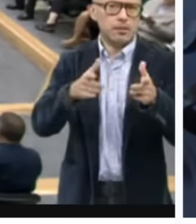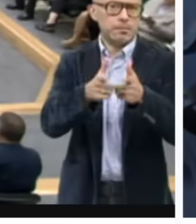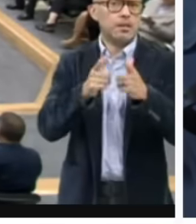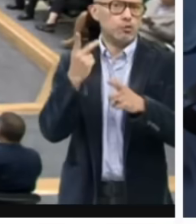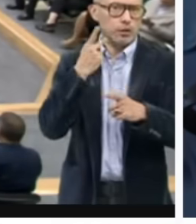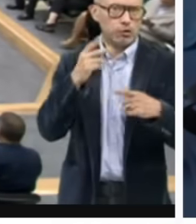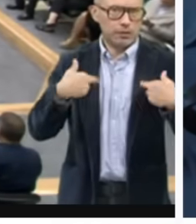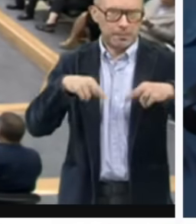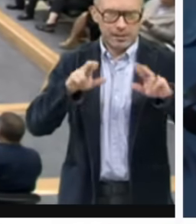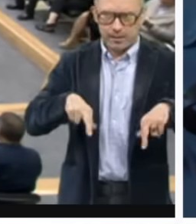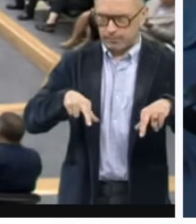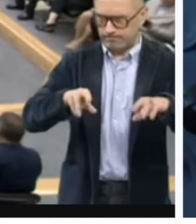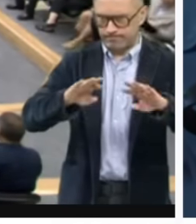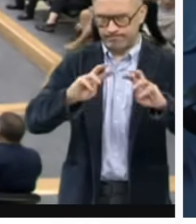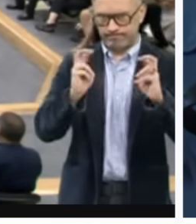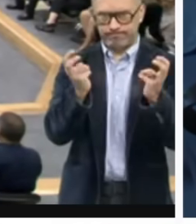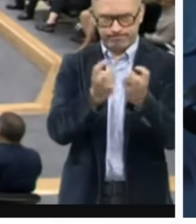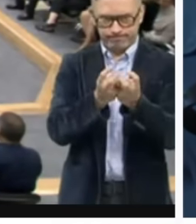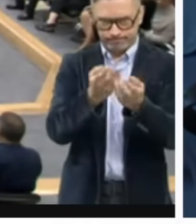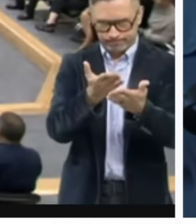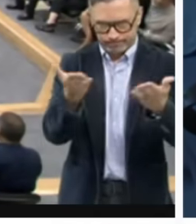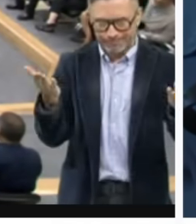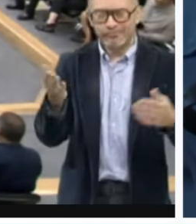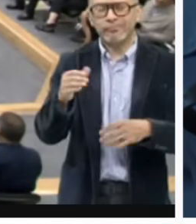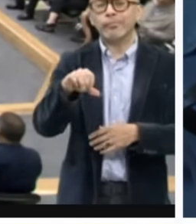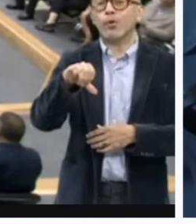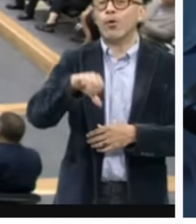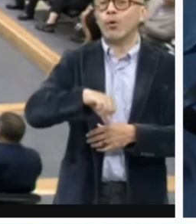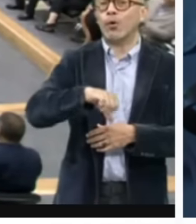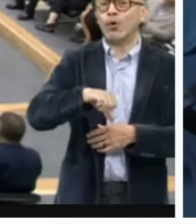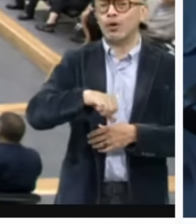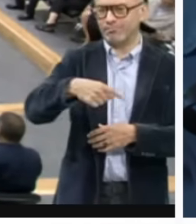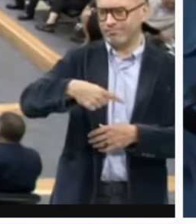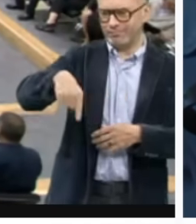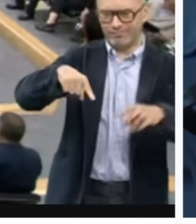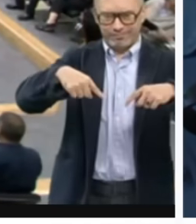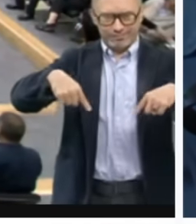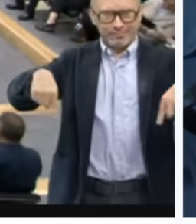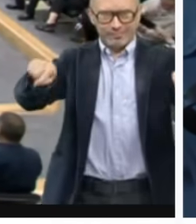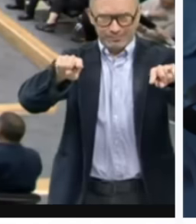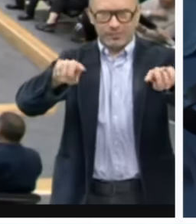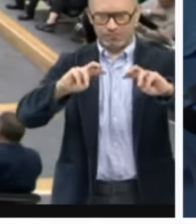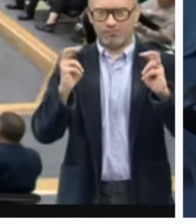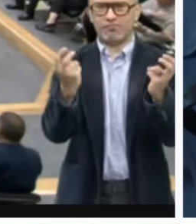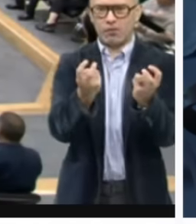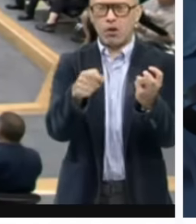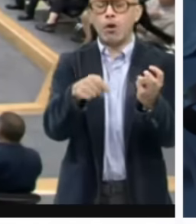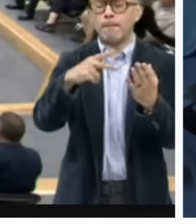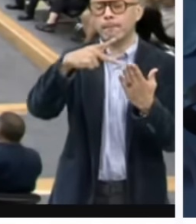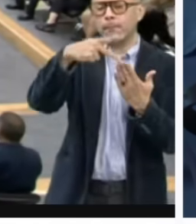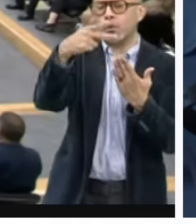Hoy se somete a consideración de esta herradura un proyecto para dar